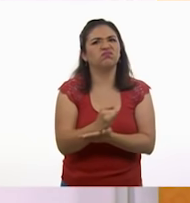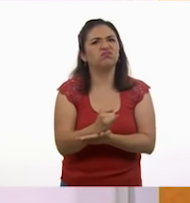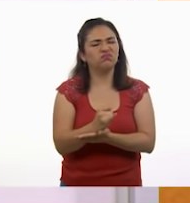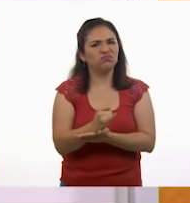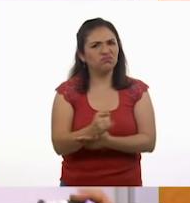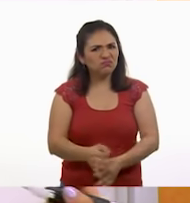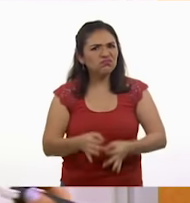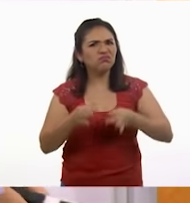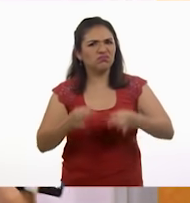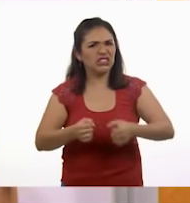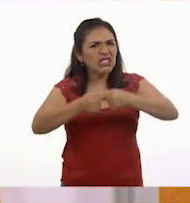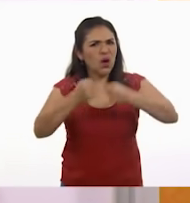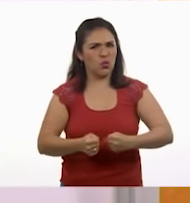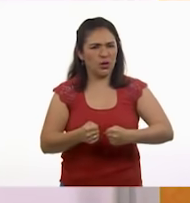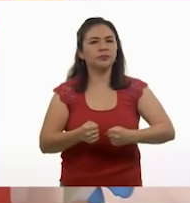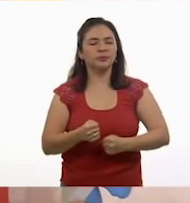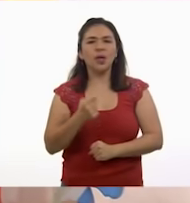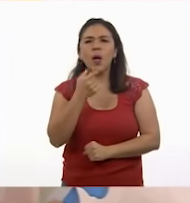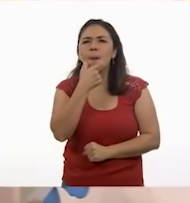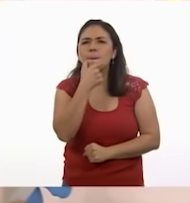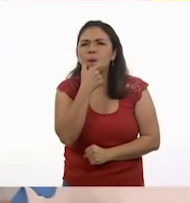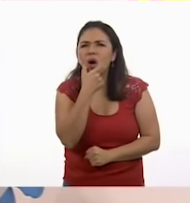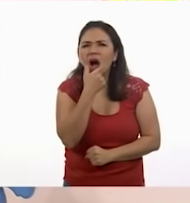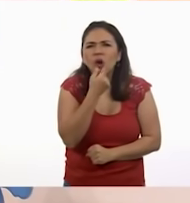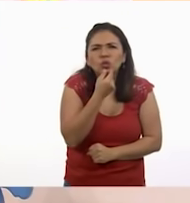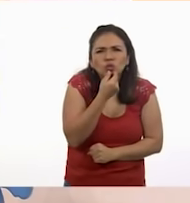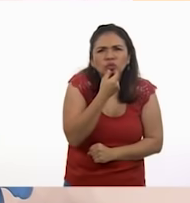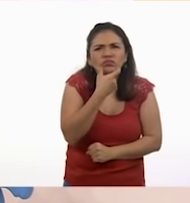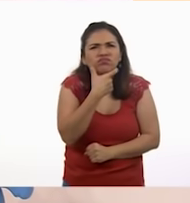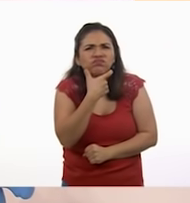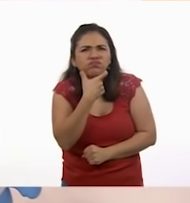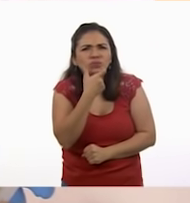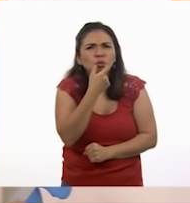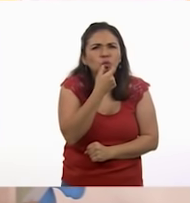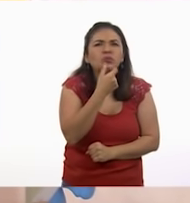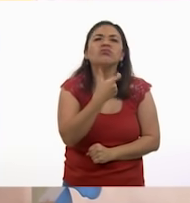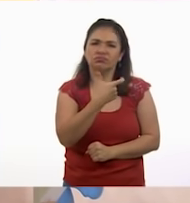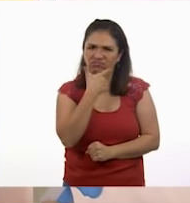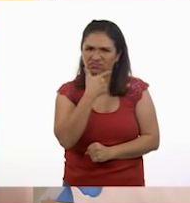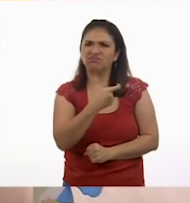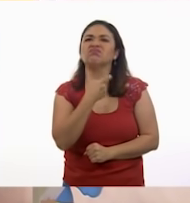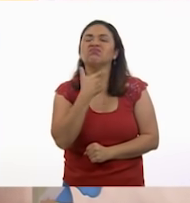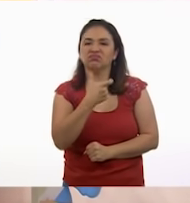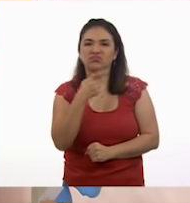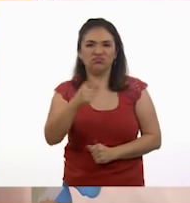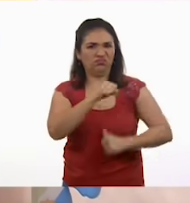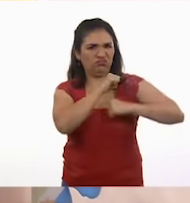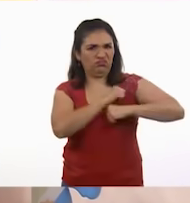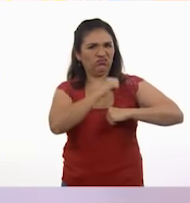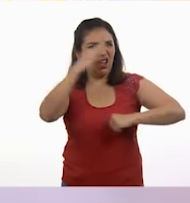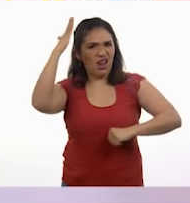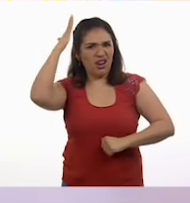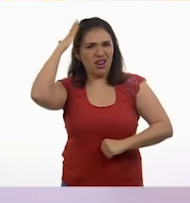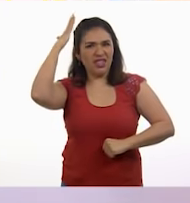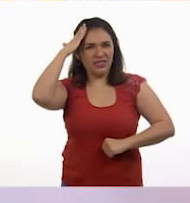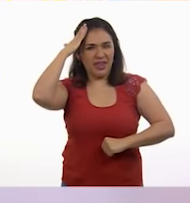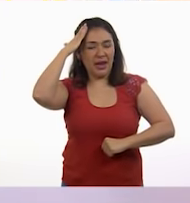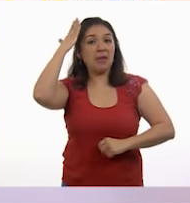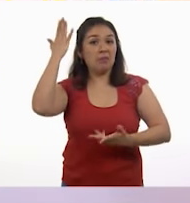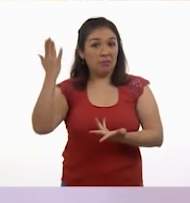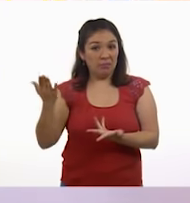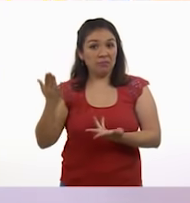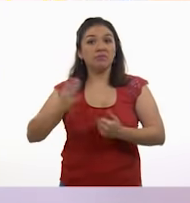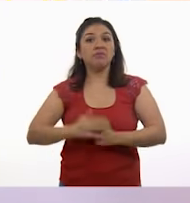la boca pequeña o grande la ve un poco grande autoridad de